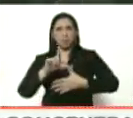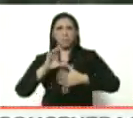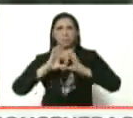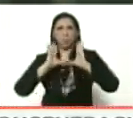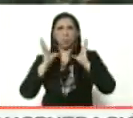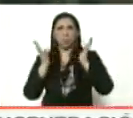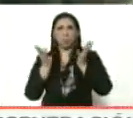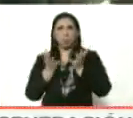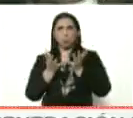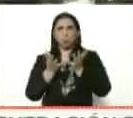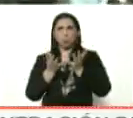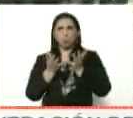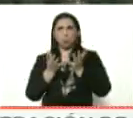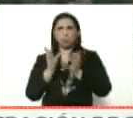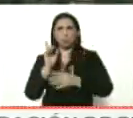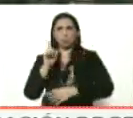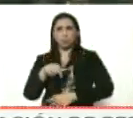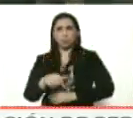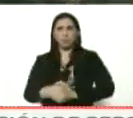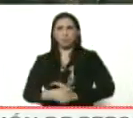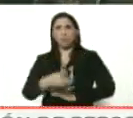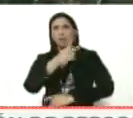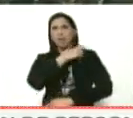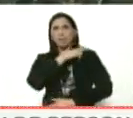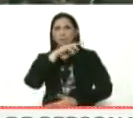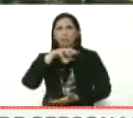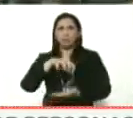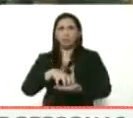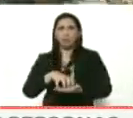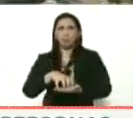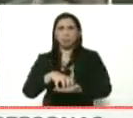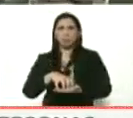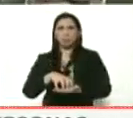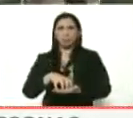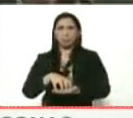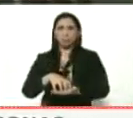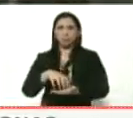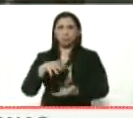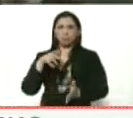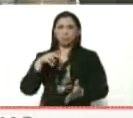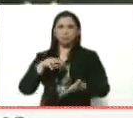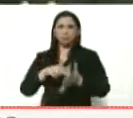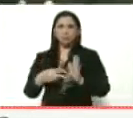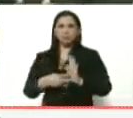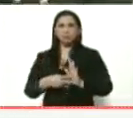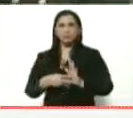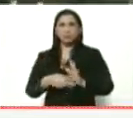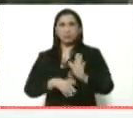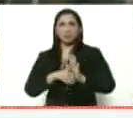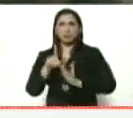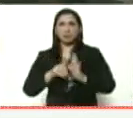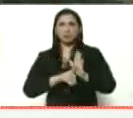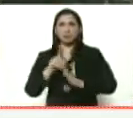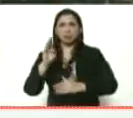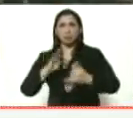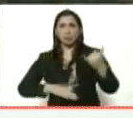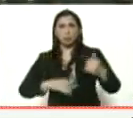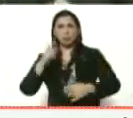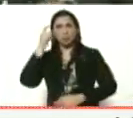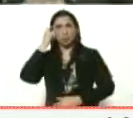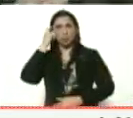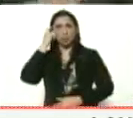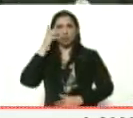mundo. Consideraciones del jefe de Estado en lo que ha sido el desarrollo de los últimos días